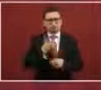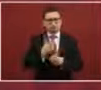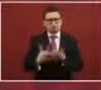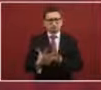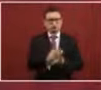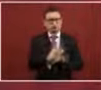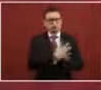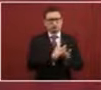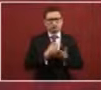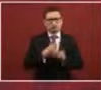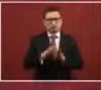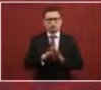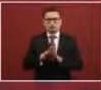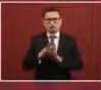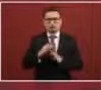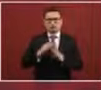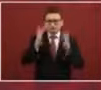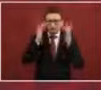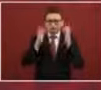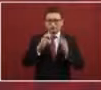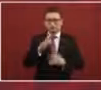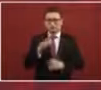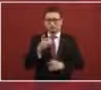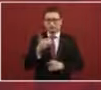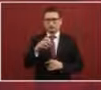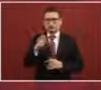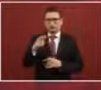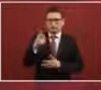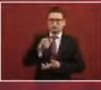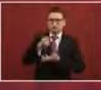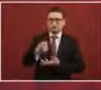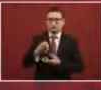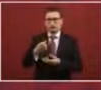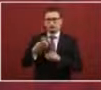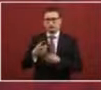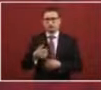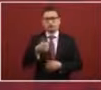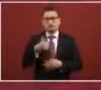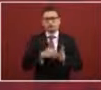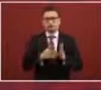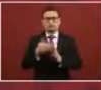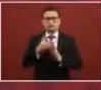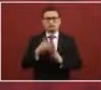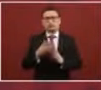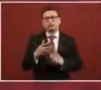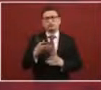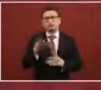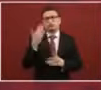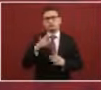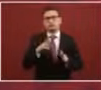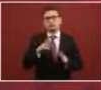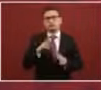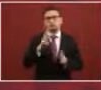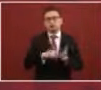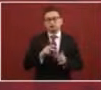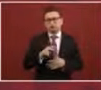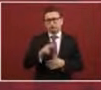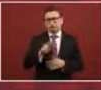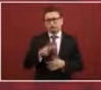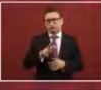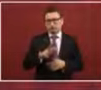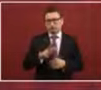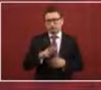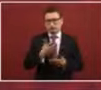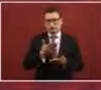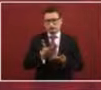el presupuesto de Santos Reyes Yucuna fue un poco más de alrededor de 6 millones en 2018. Esta cifra podría representar